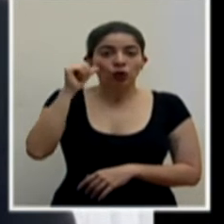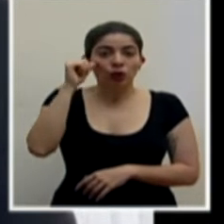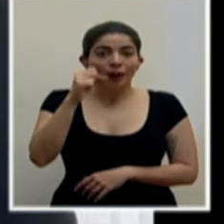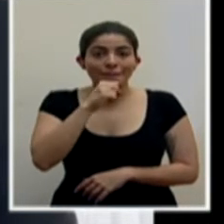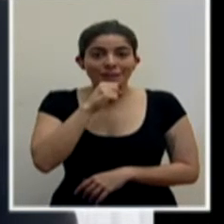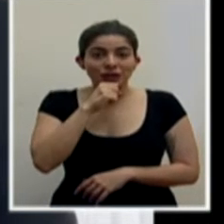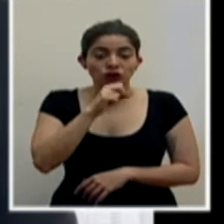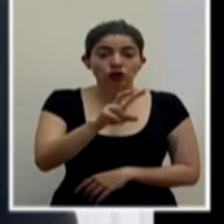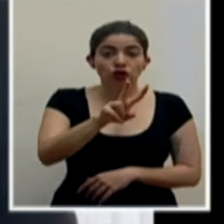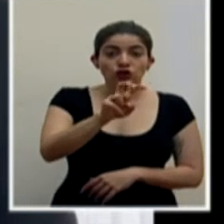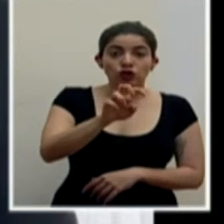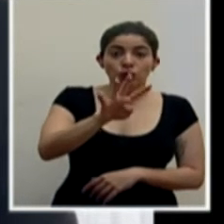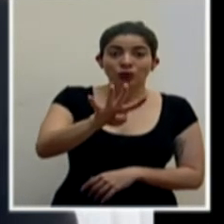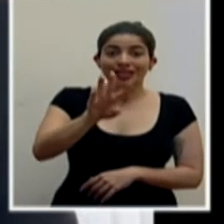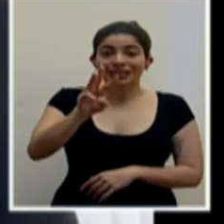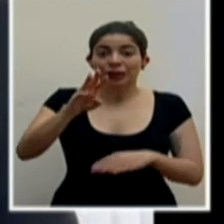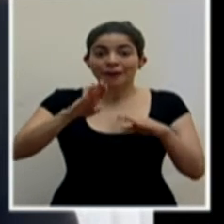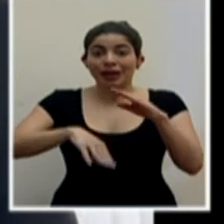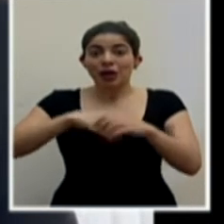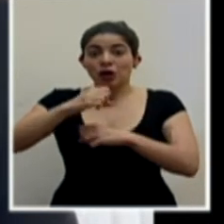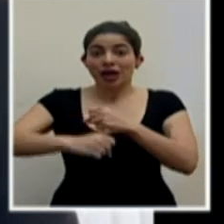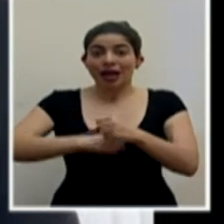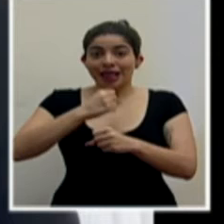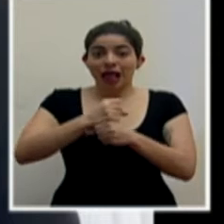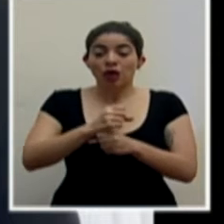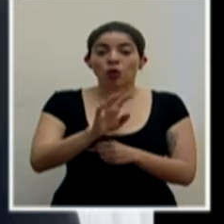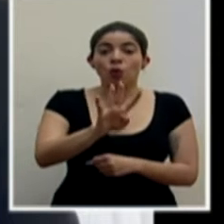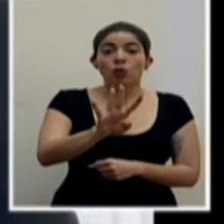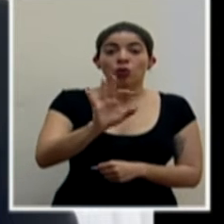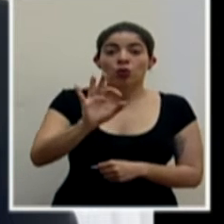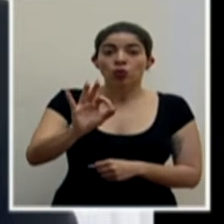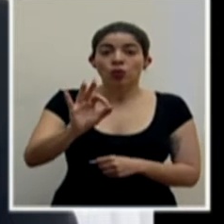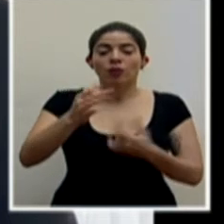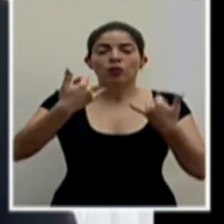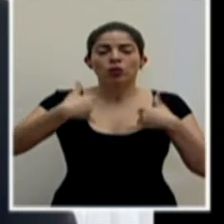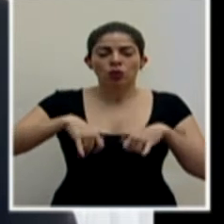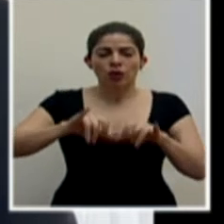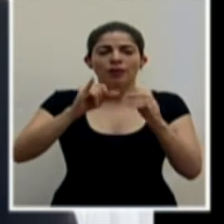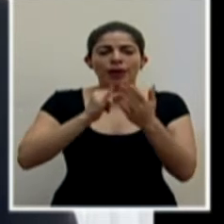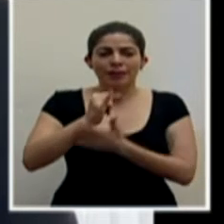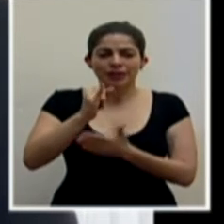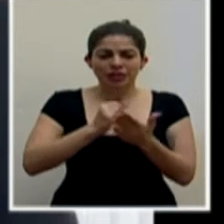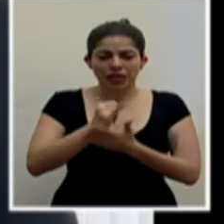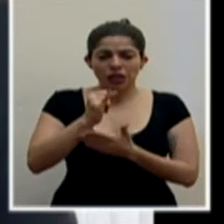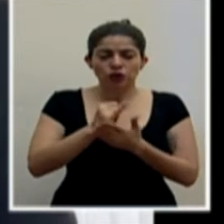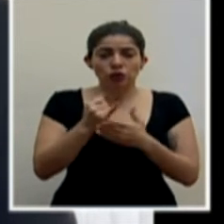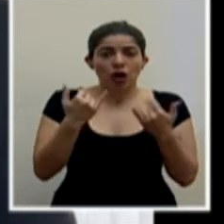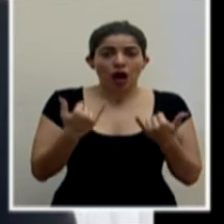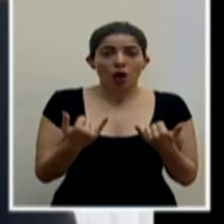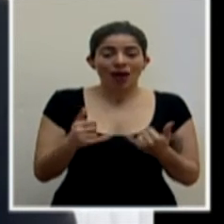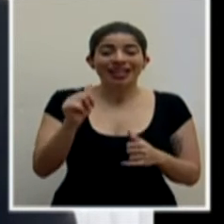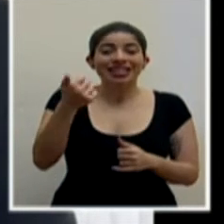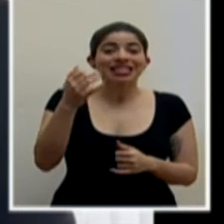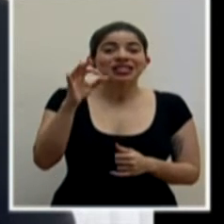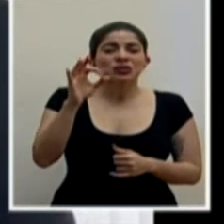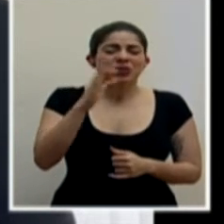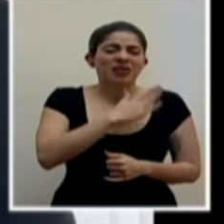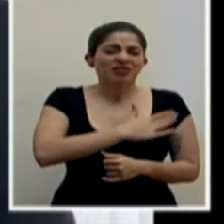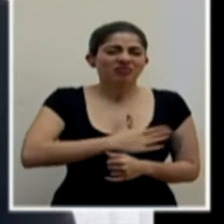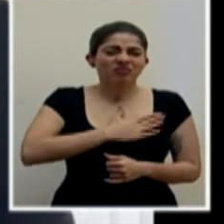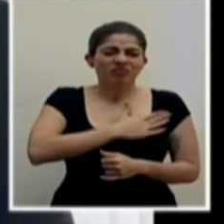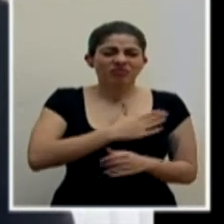mayores, 246 menores de edad y 49 se encuentran en investigación. Se registran 19